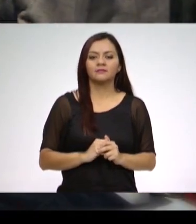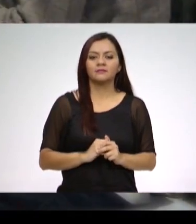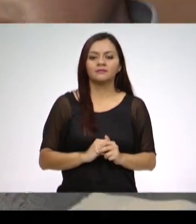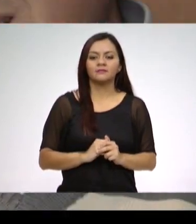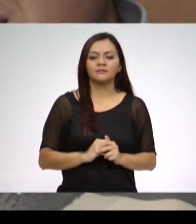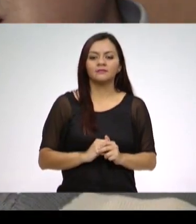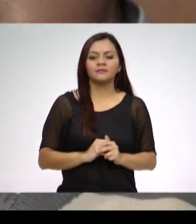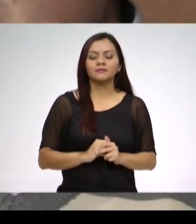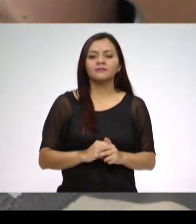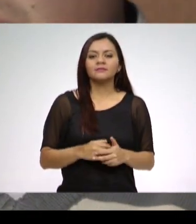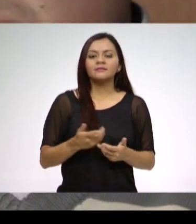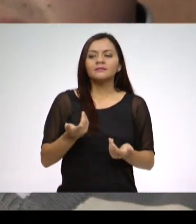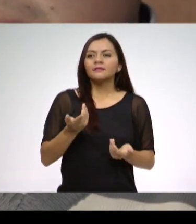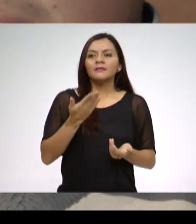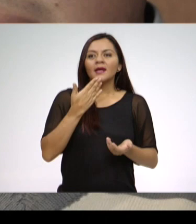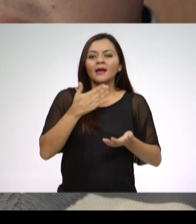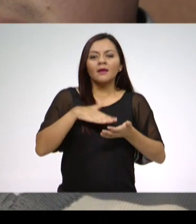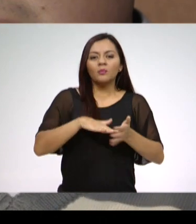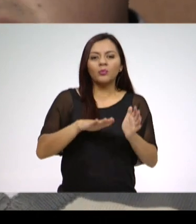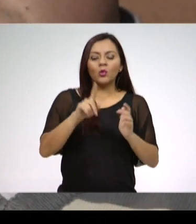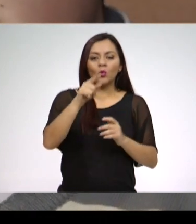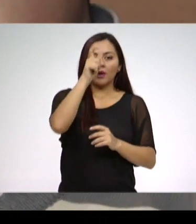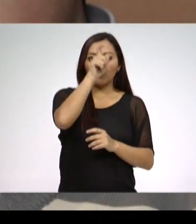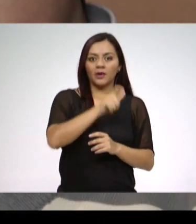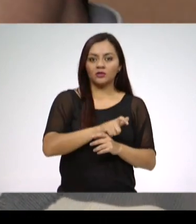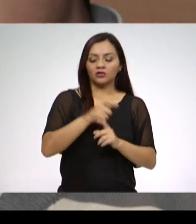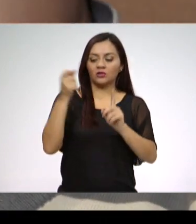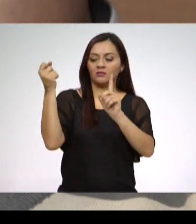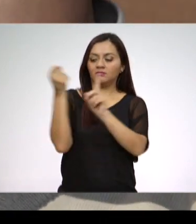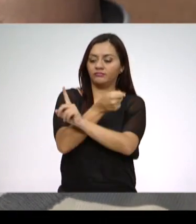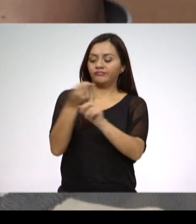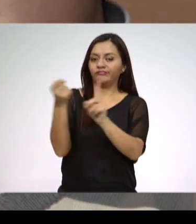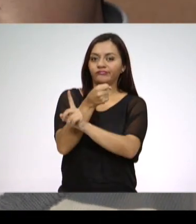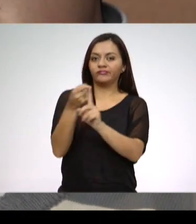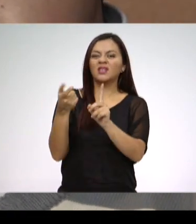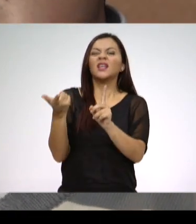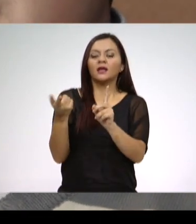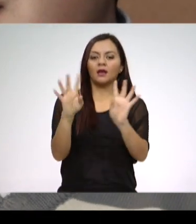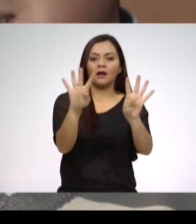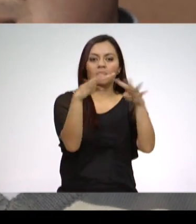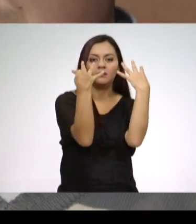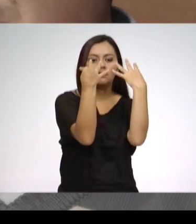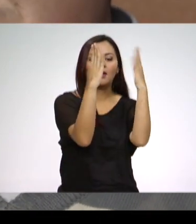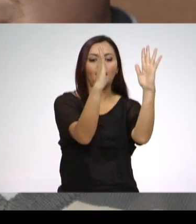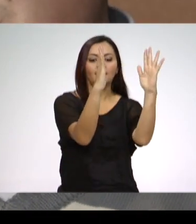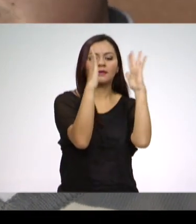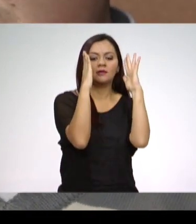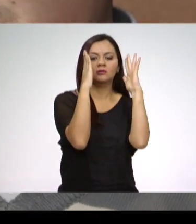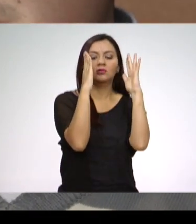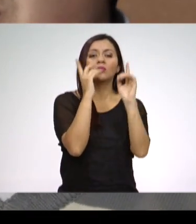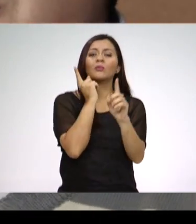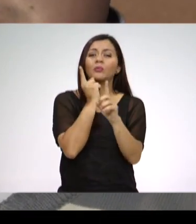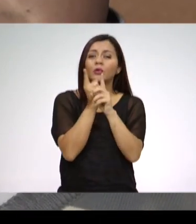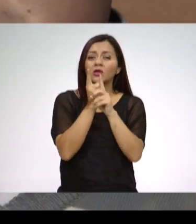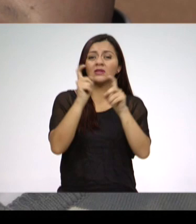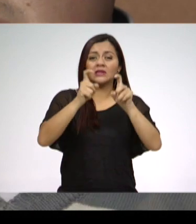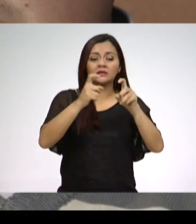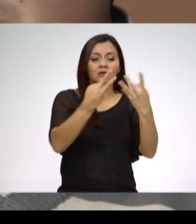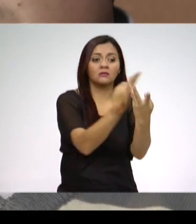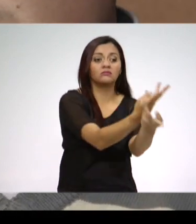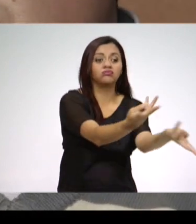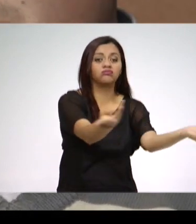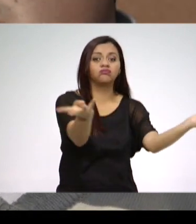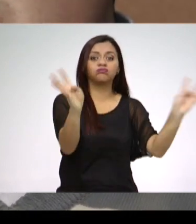El espectador que genera tensión, el agresor que busca reconocimiento, entonces es necesario que haya espectadores, no